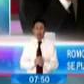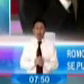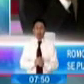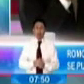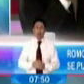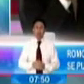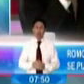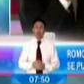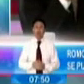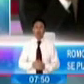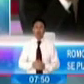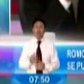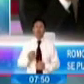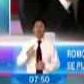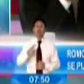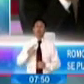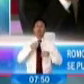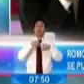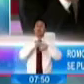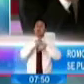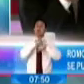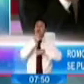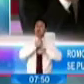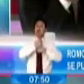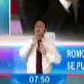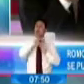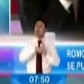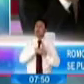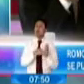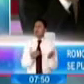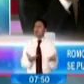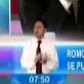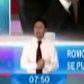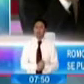Asamblea. La reducción de la jornada laboral, señora ministra, ¿cómo queda esto?